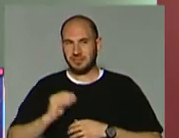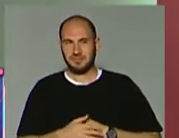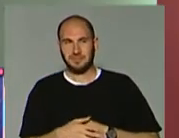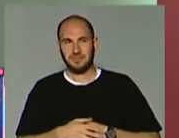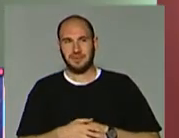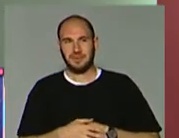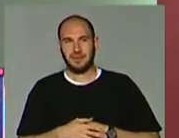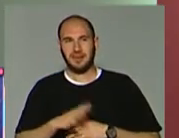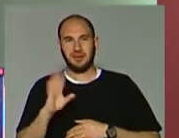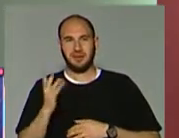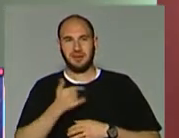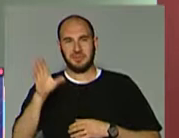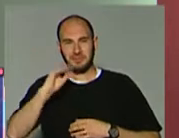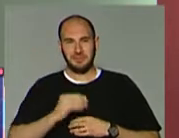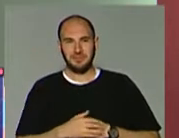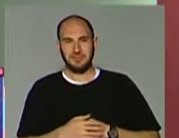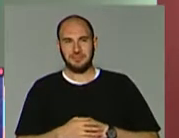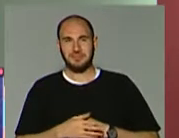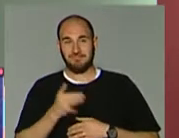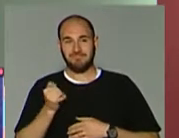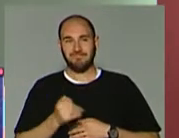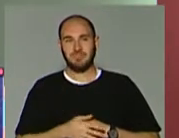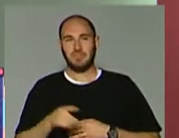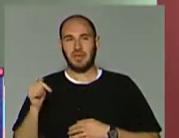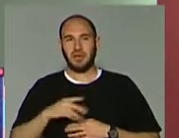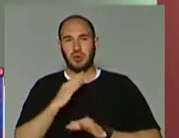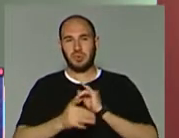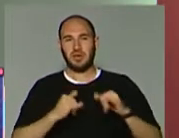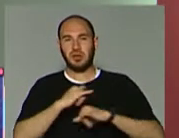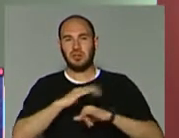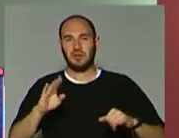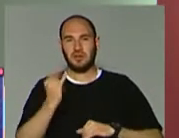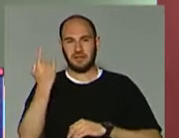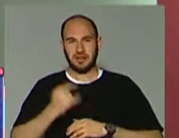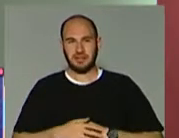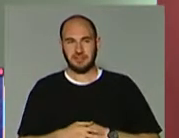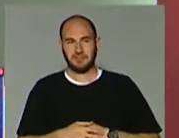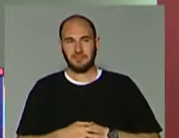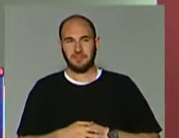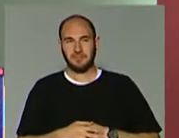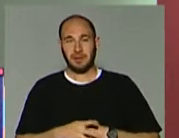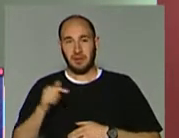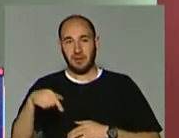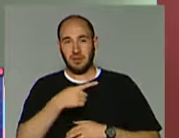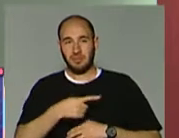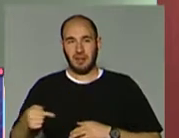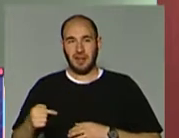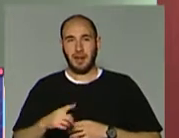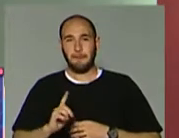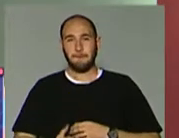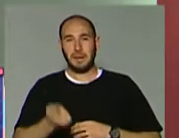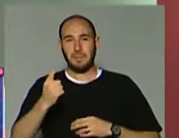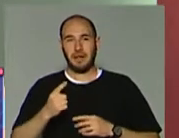estás? Hola, muy buenas noches, Claudia. Así es, llegó el momento de dar las noticias universitarias. Esta semana se realizó la